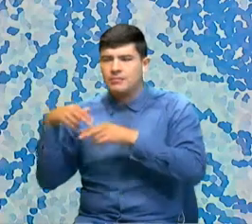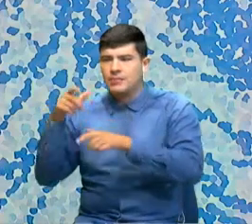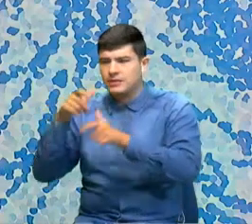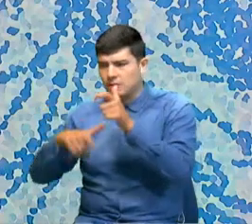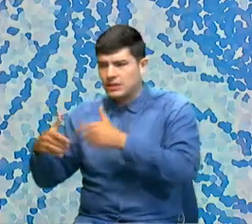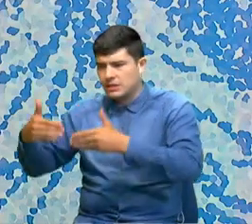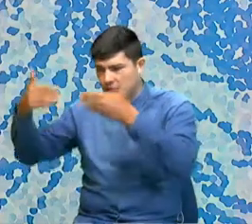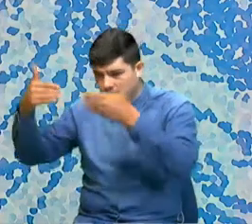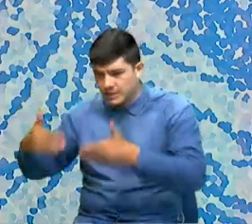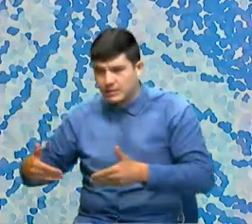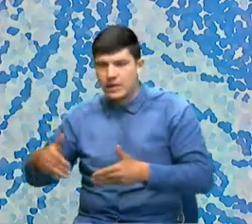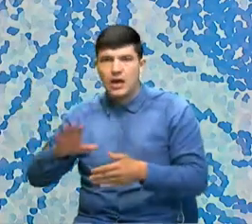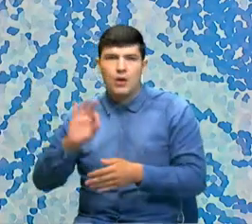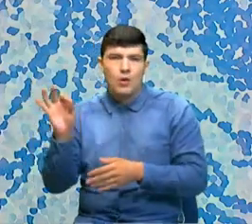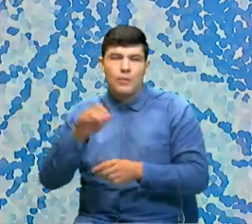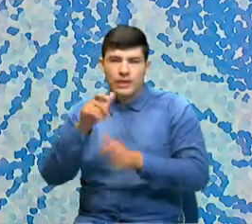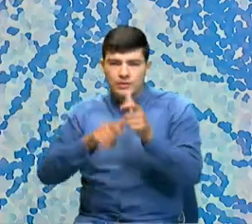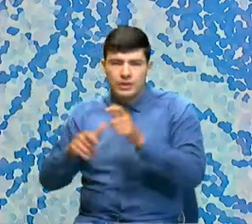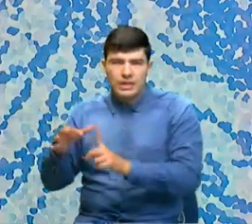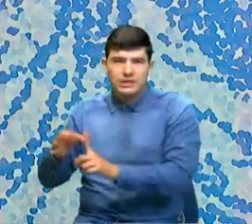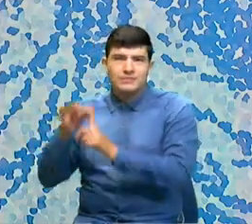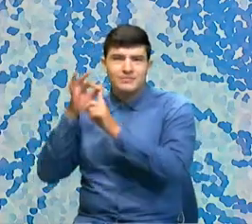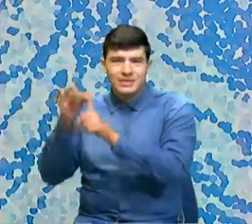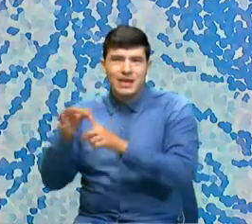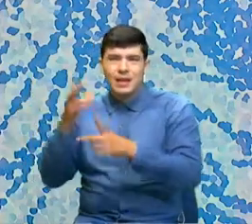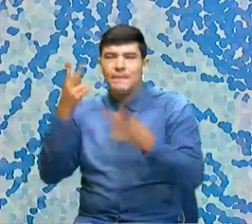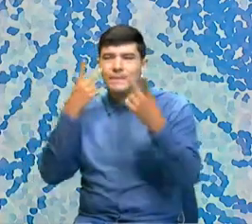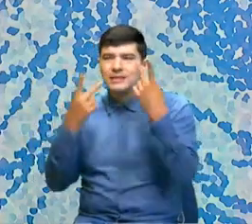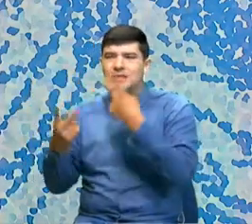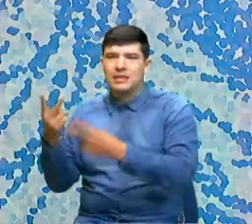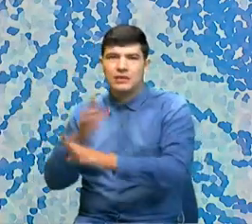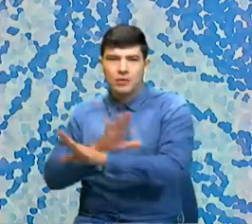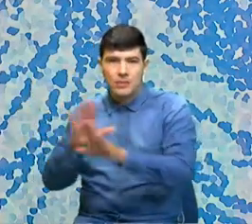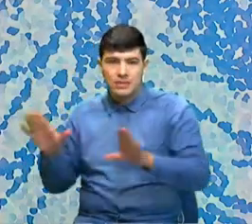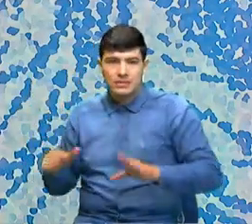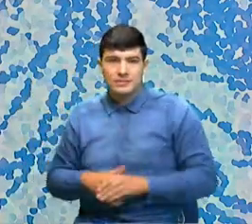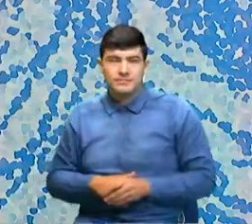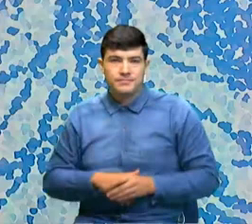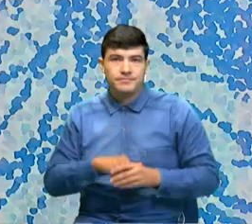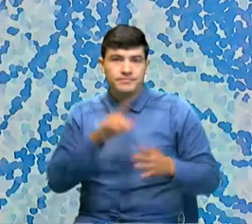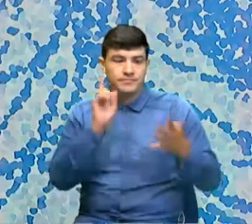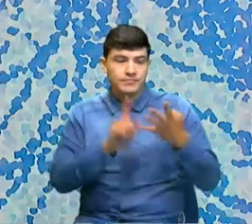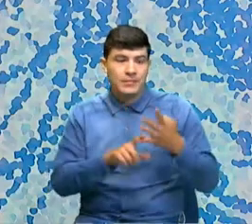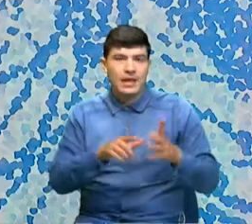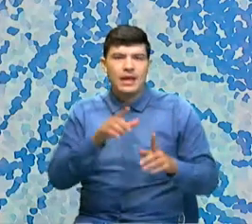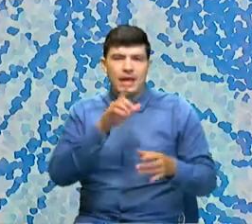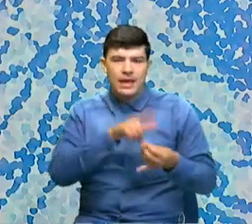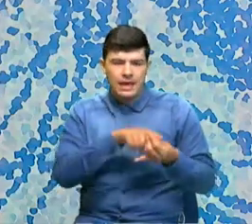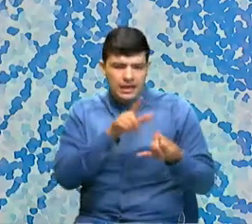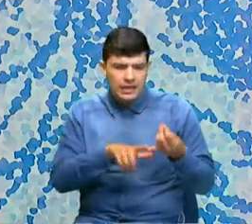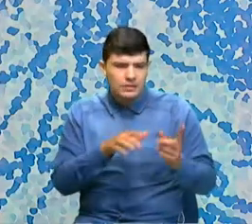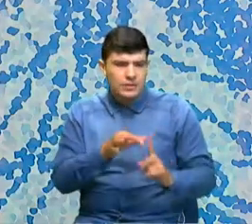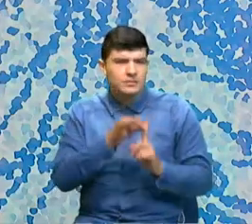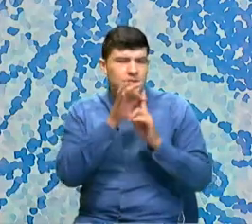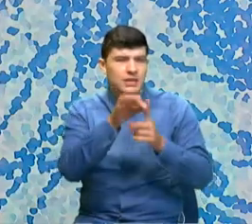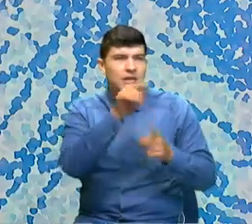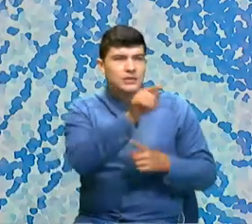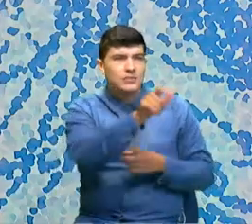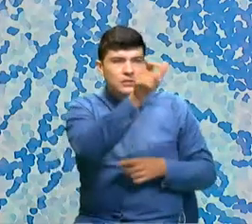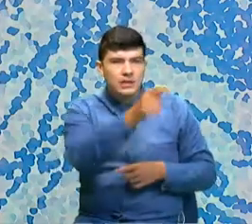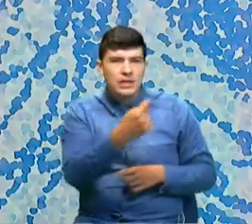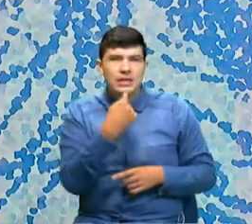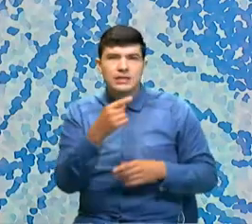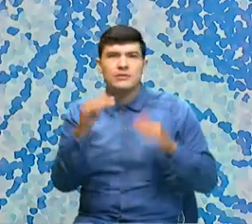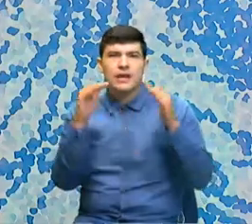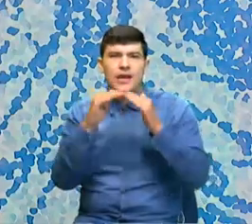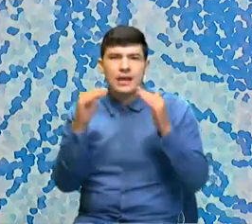para destinación del uso por parte de la copropiedad. Ahora veamos el caso específico que nos trae el señor, que es un bien